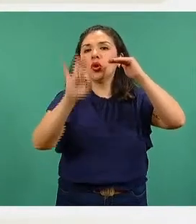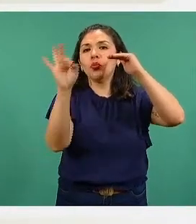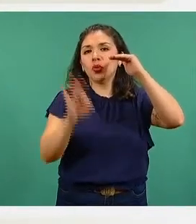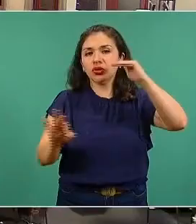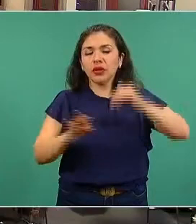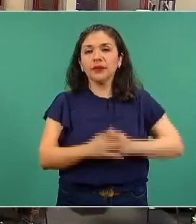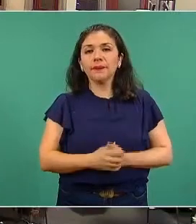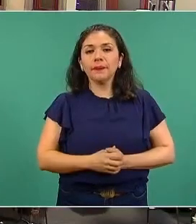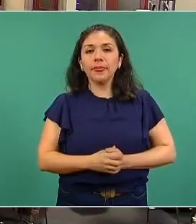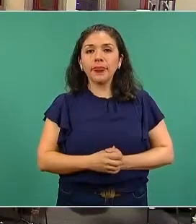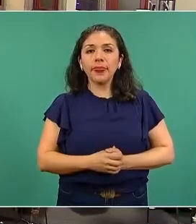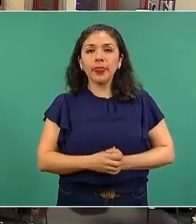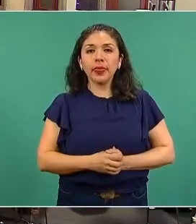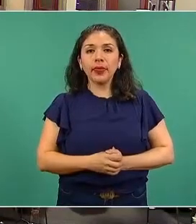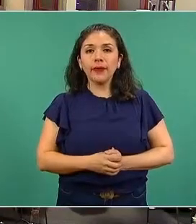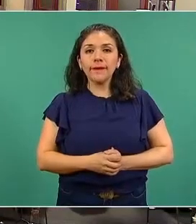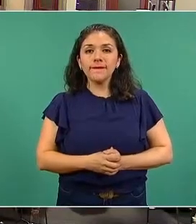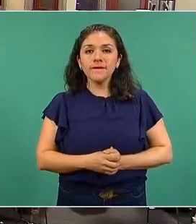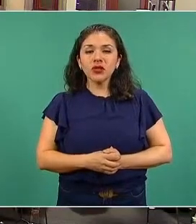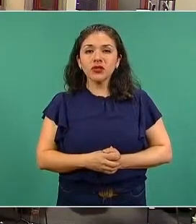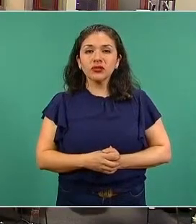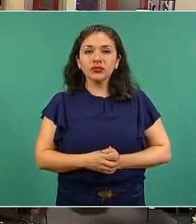95%. La siguiente, por favor.